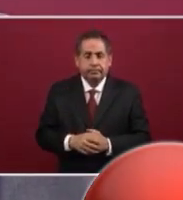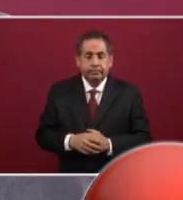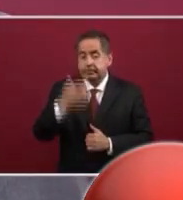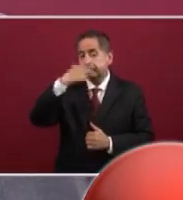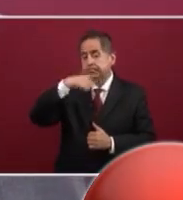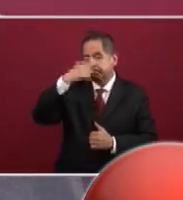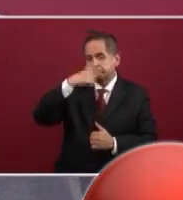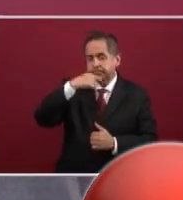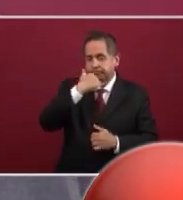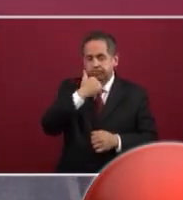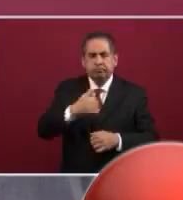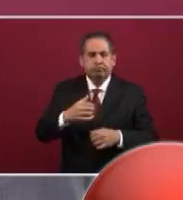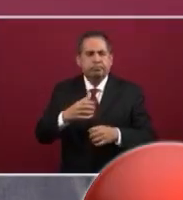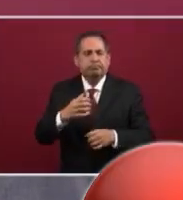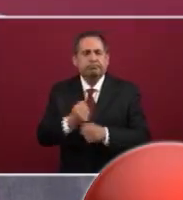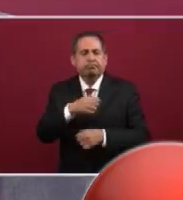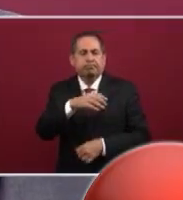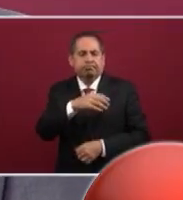que